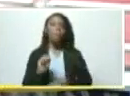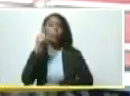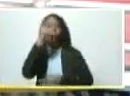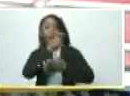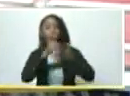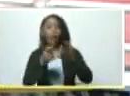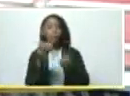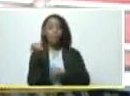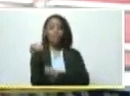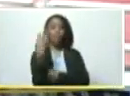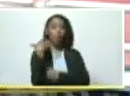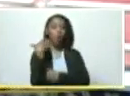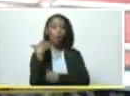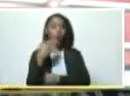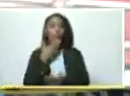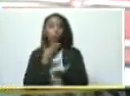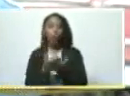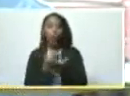ustedes me lanzan.